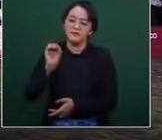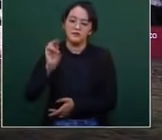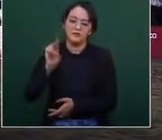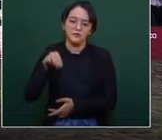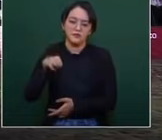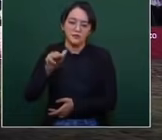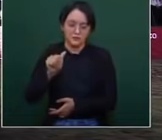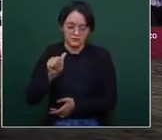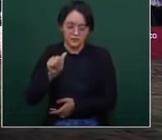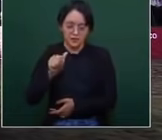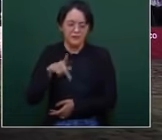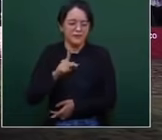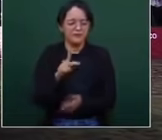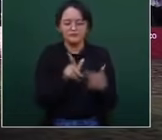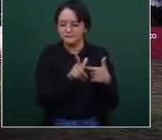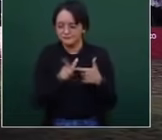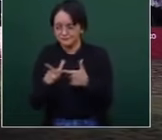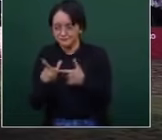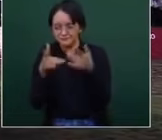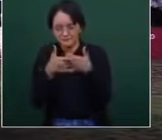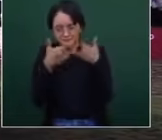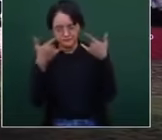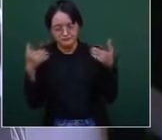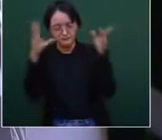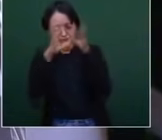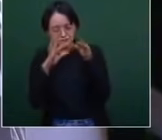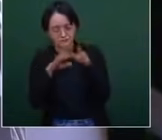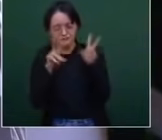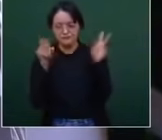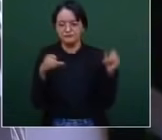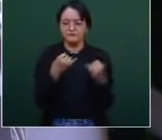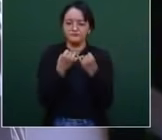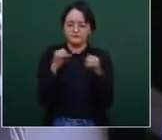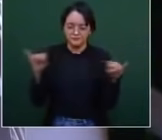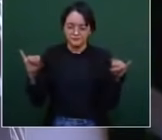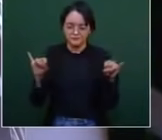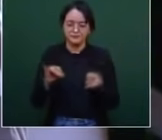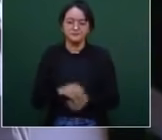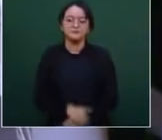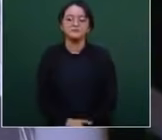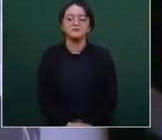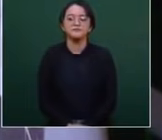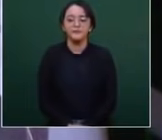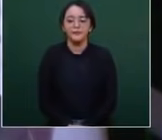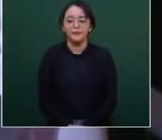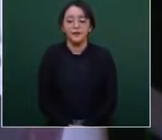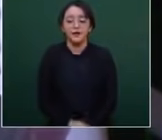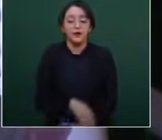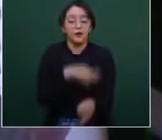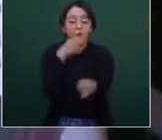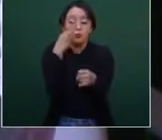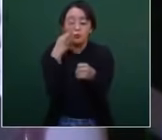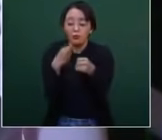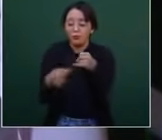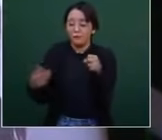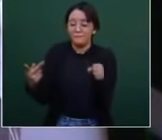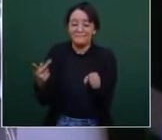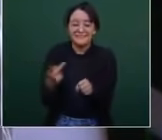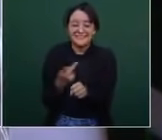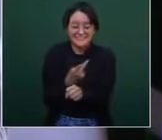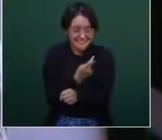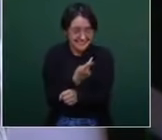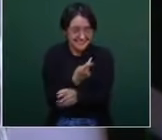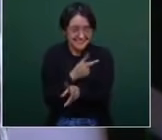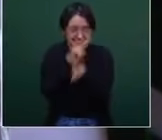Regresando al relato sobre la independencia, uno de los últimos acontecimientos del movimiento